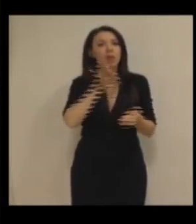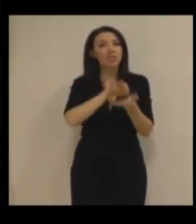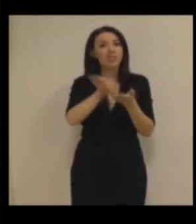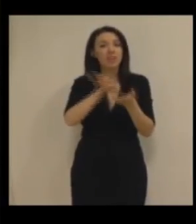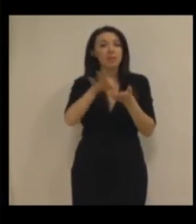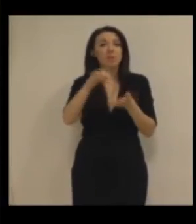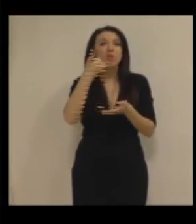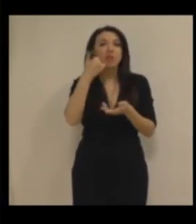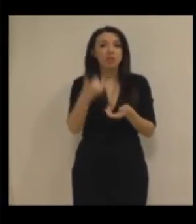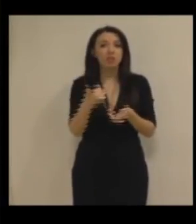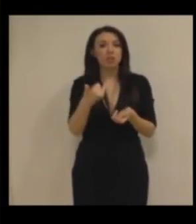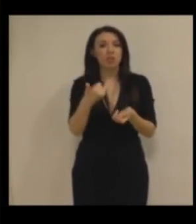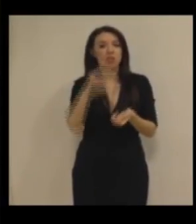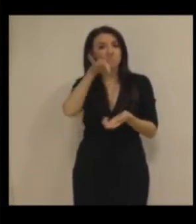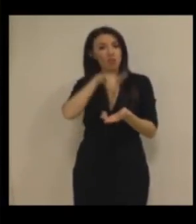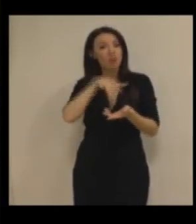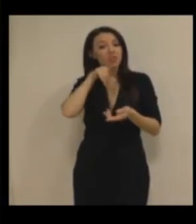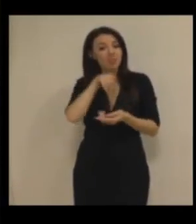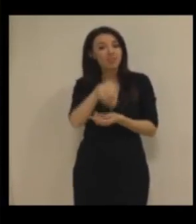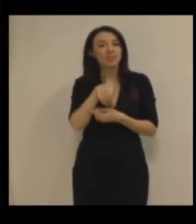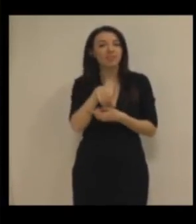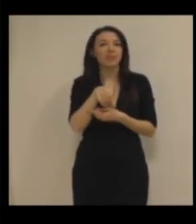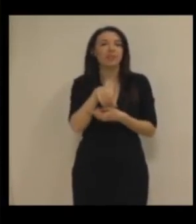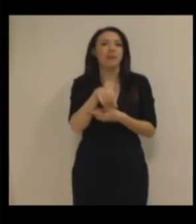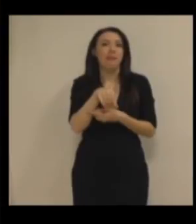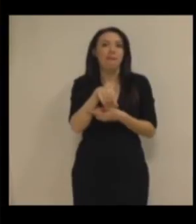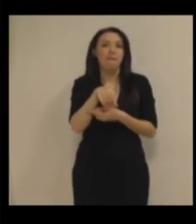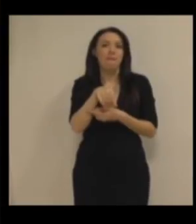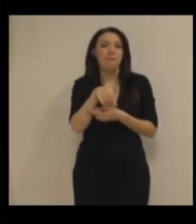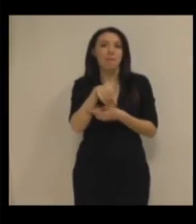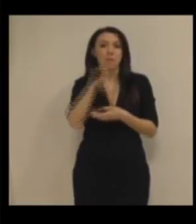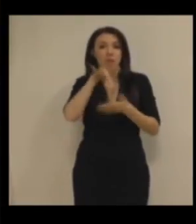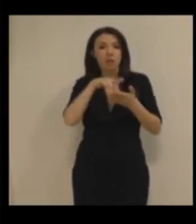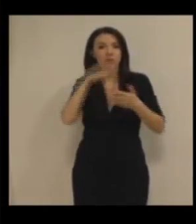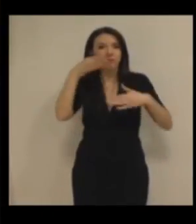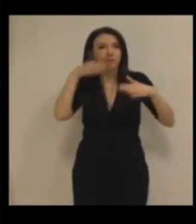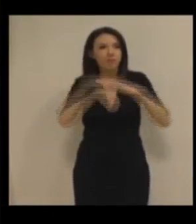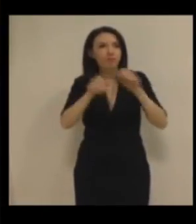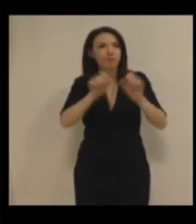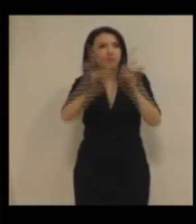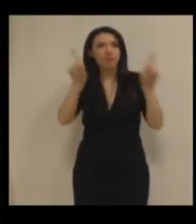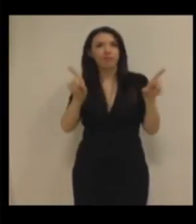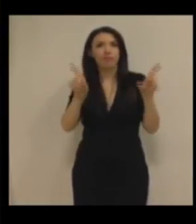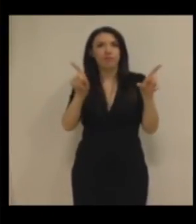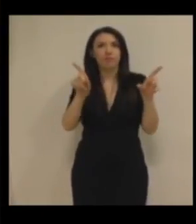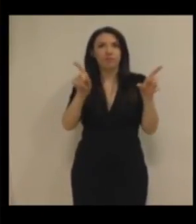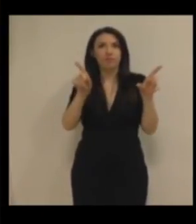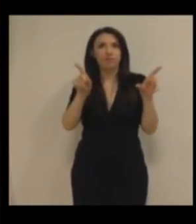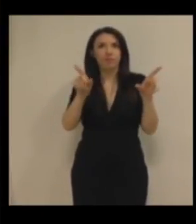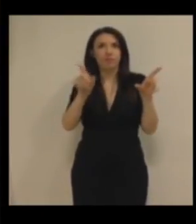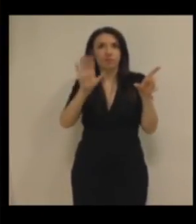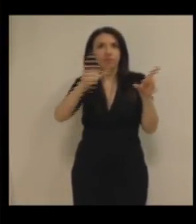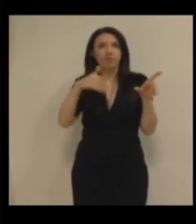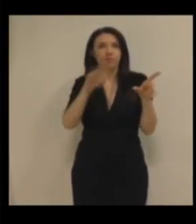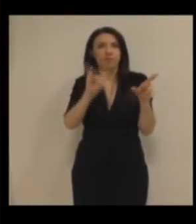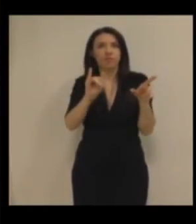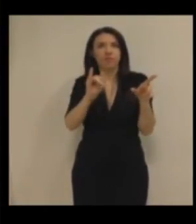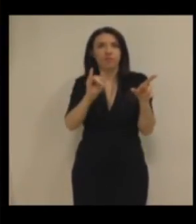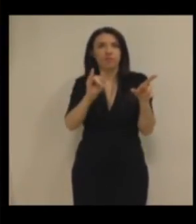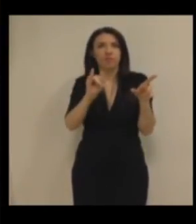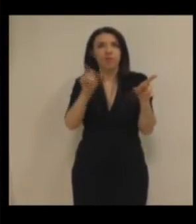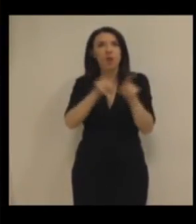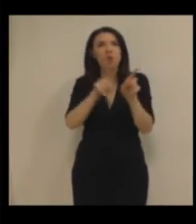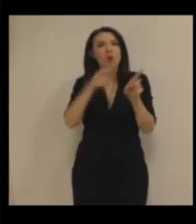electrónicos, pasa que cuando entras a ellos muchas veces te enfrentas a un tipo de